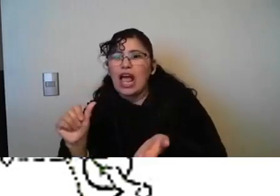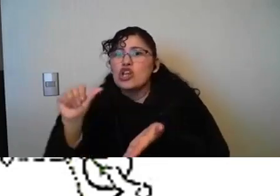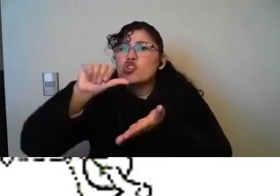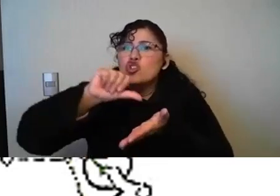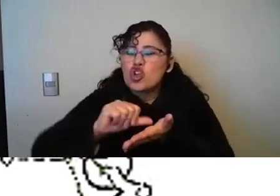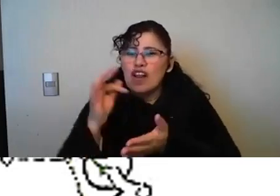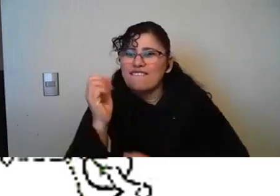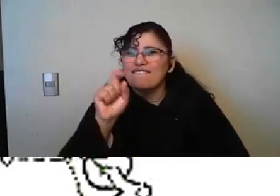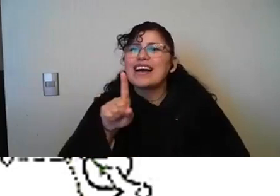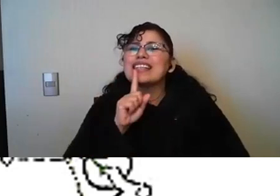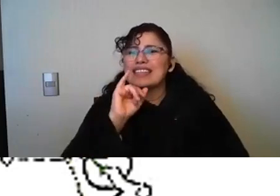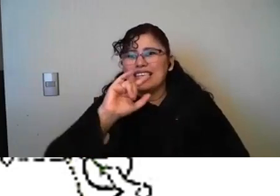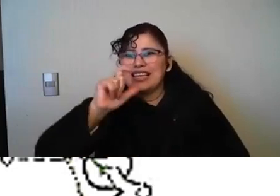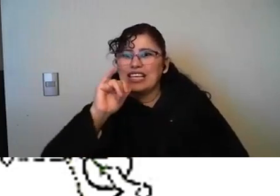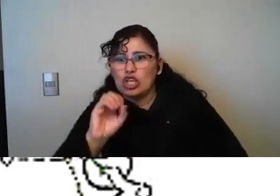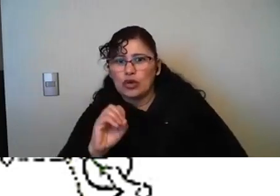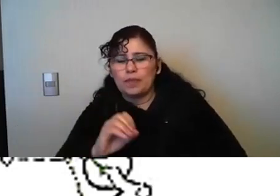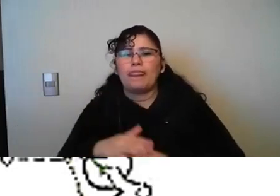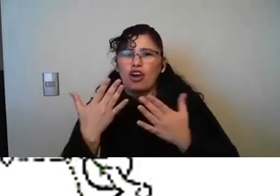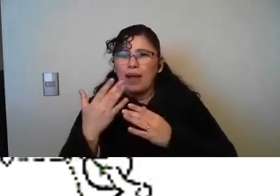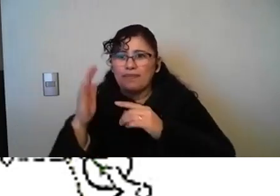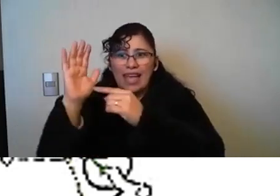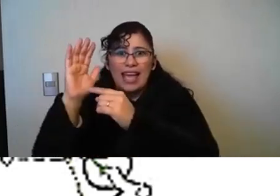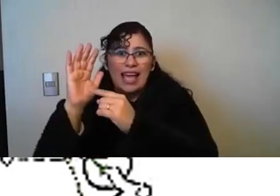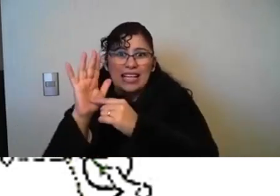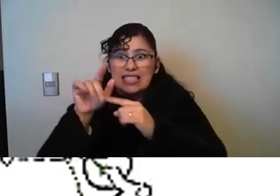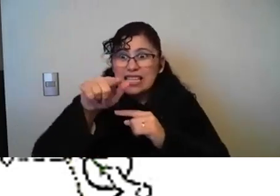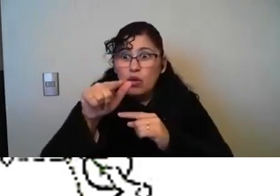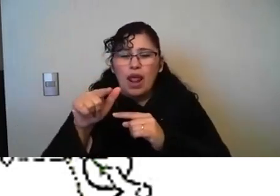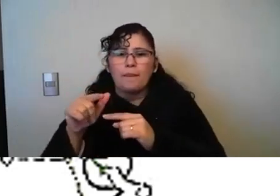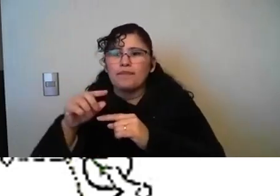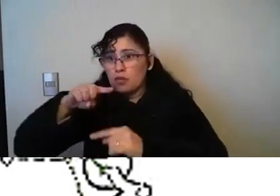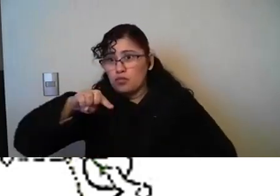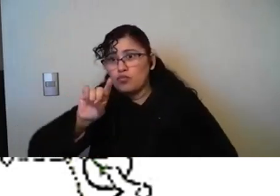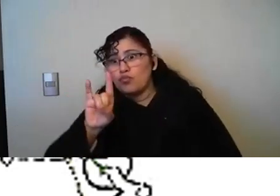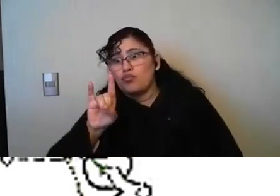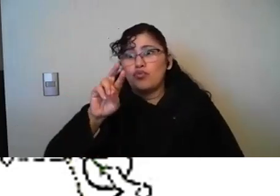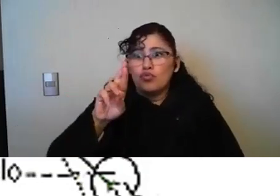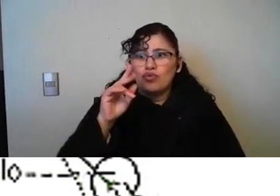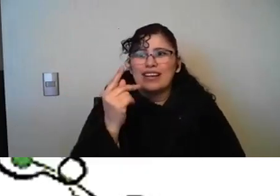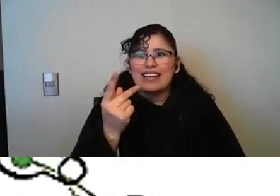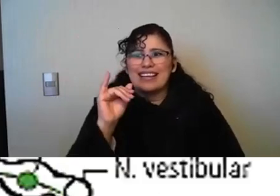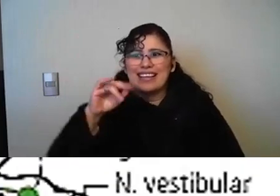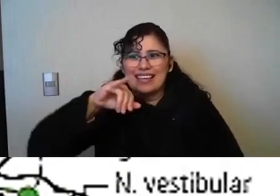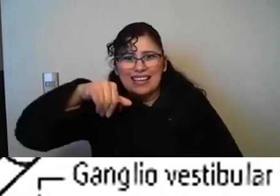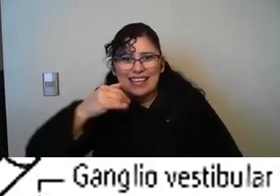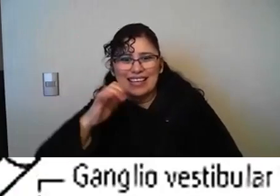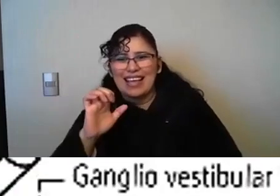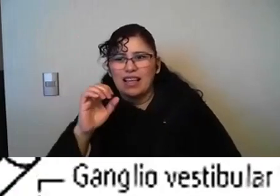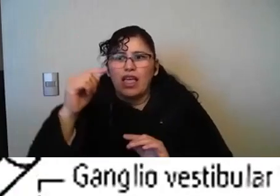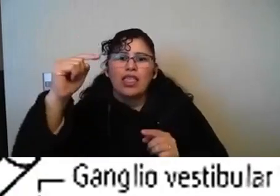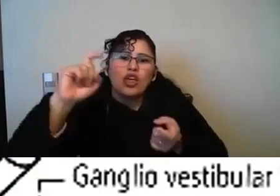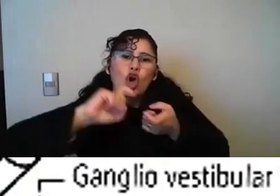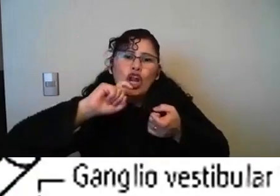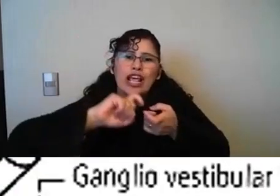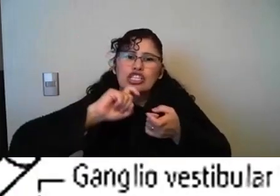Entonces, las células de Purkinje hacen sinapsis hacia el núcleo del fastigio. ¿Y qué está haciendo este?